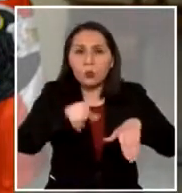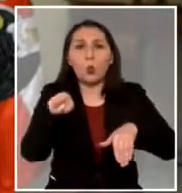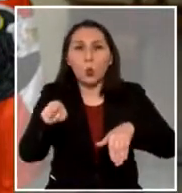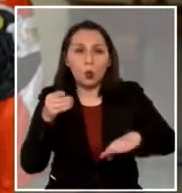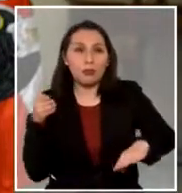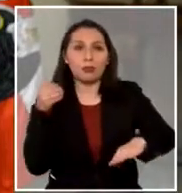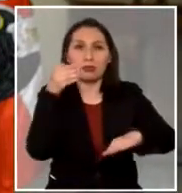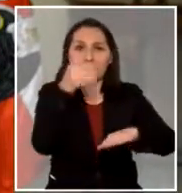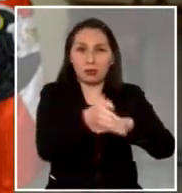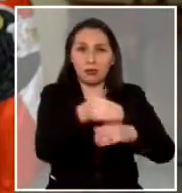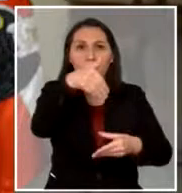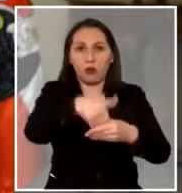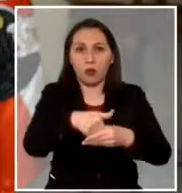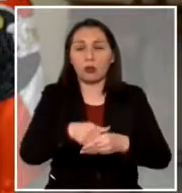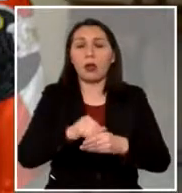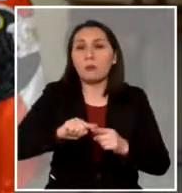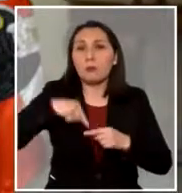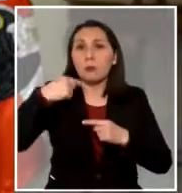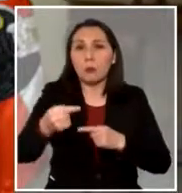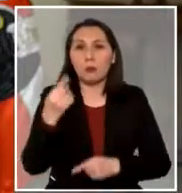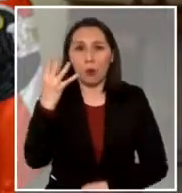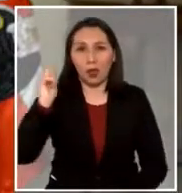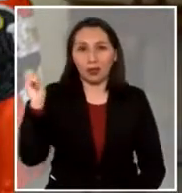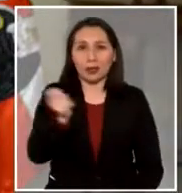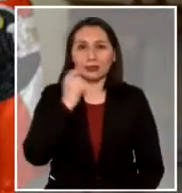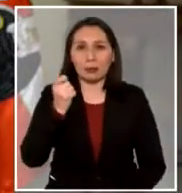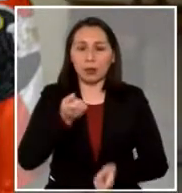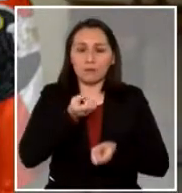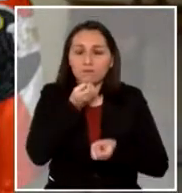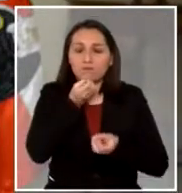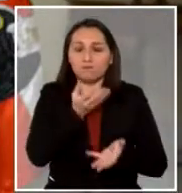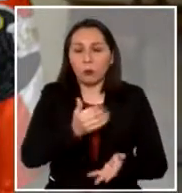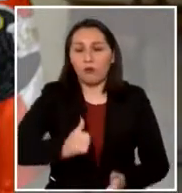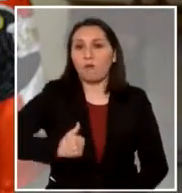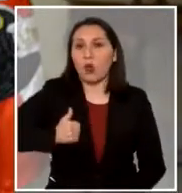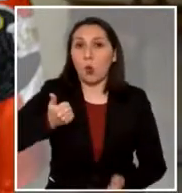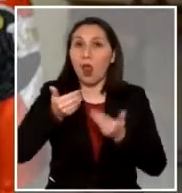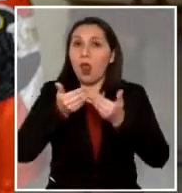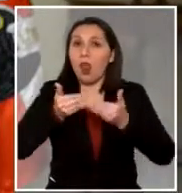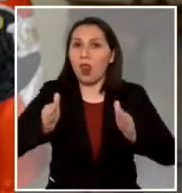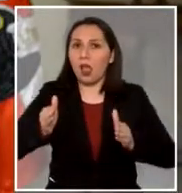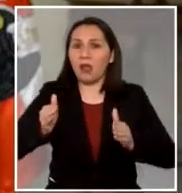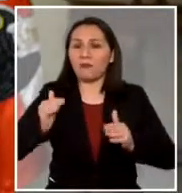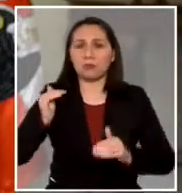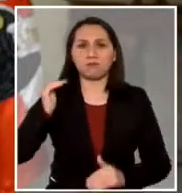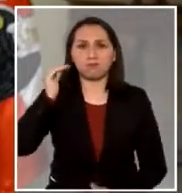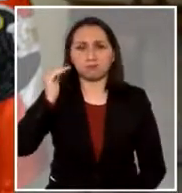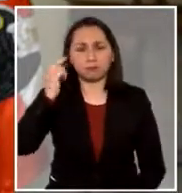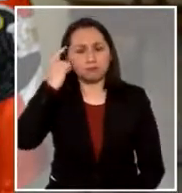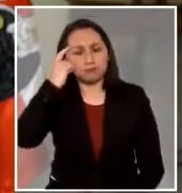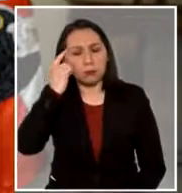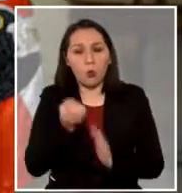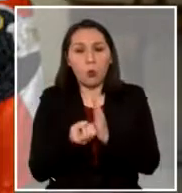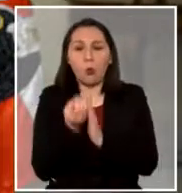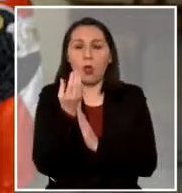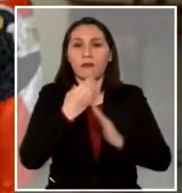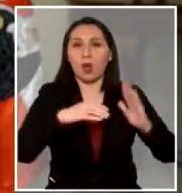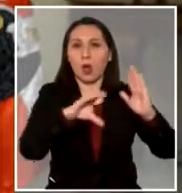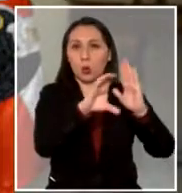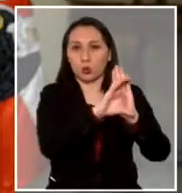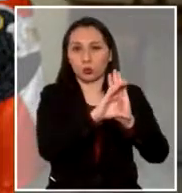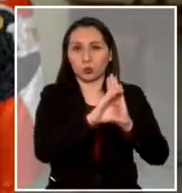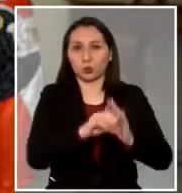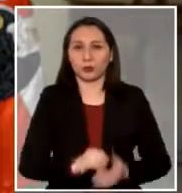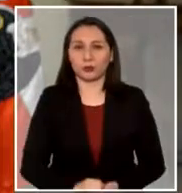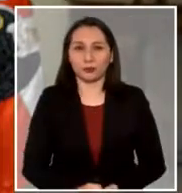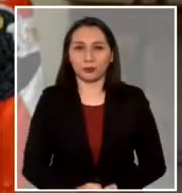a las urnas el próximo 4 de septiembre para expresar su voluntad libre y soberana sobre una nueva constitución